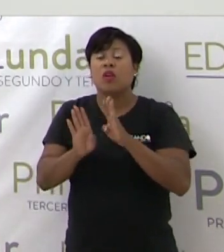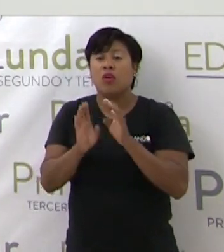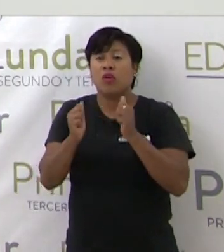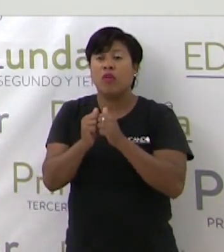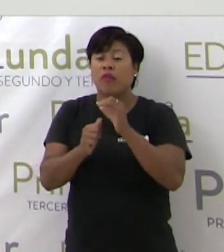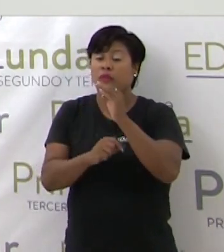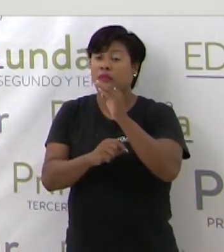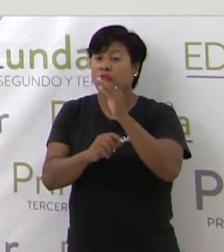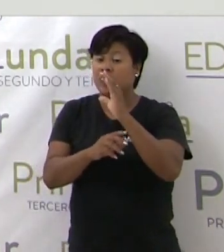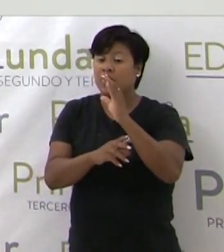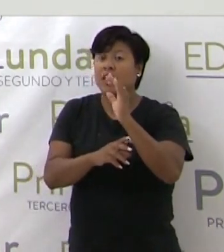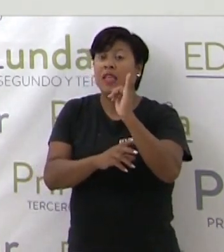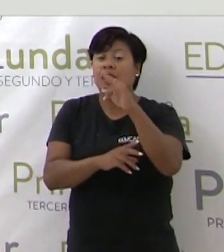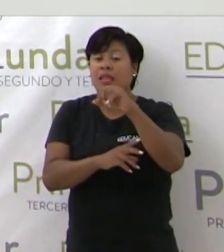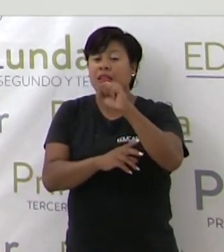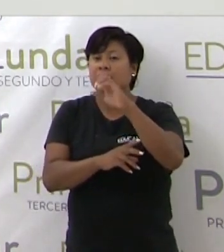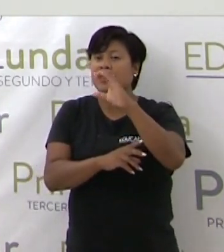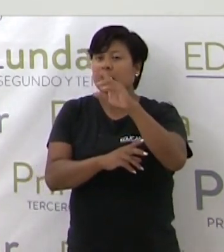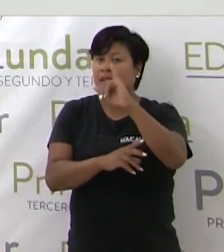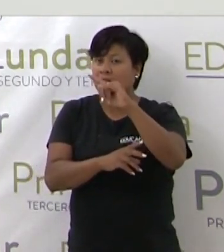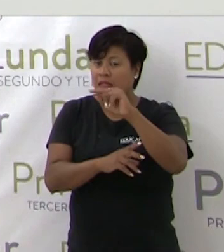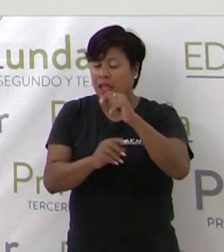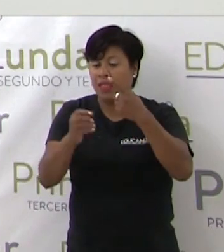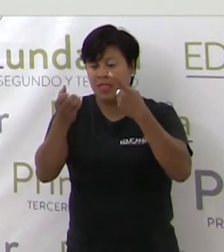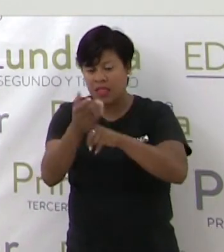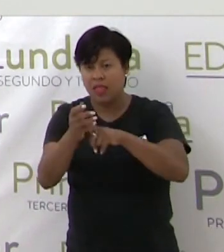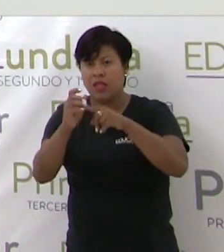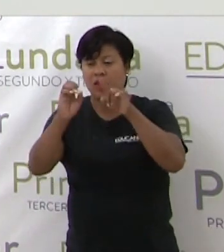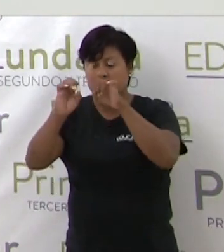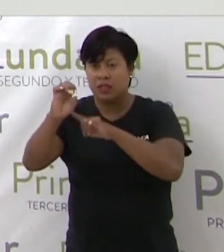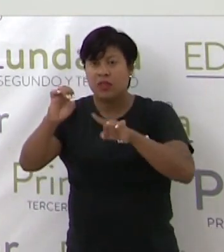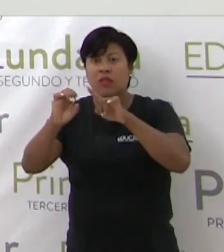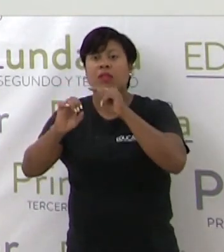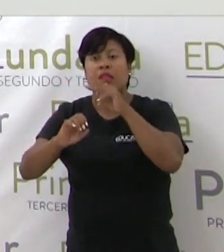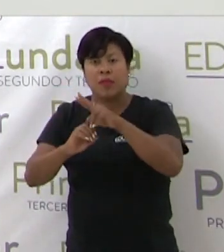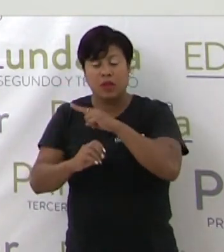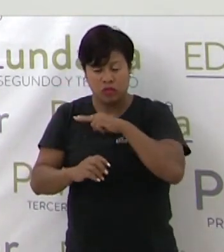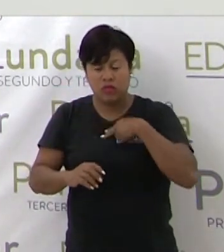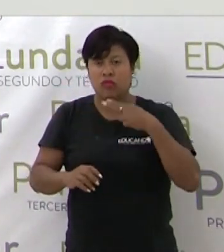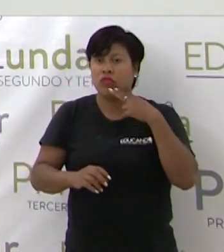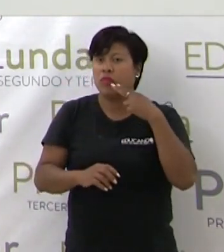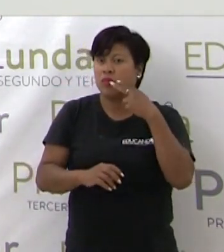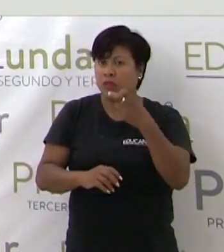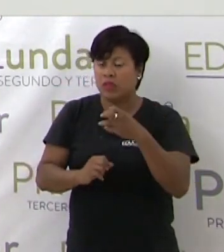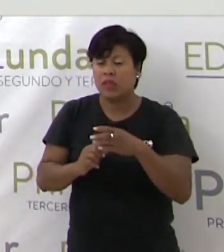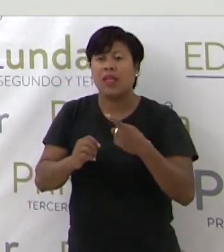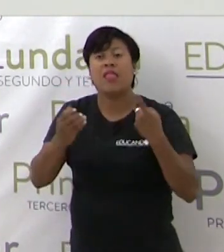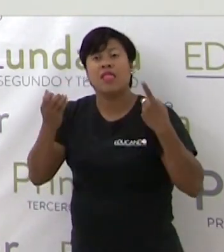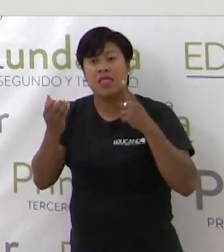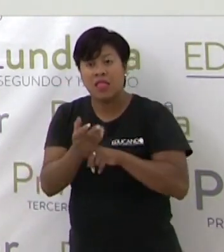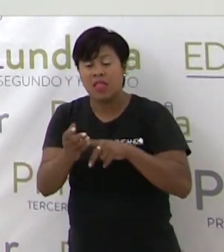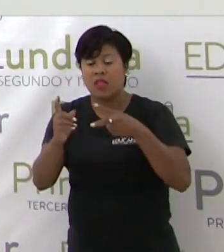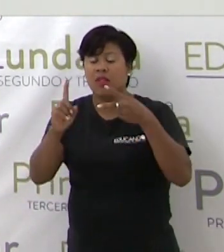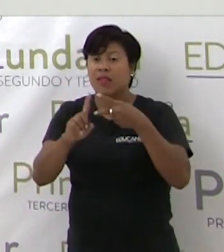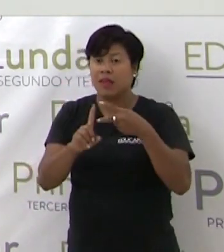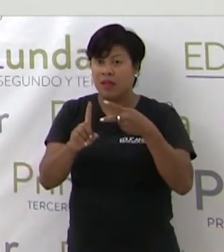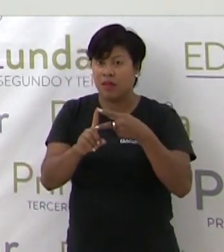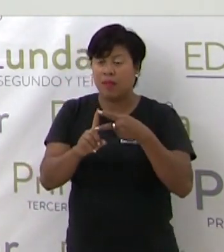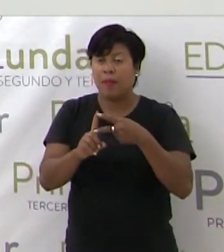circunscrita o inscrita en el círculo. También utilizamos el término inscrito, es decir, que está dentro de un triángulo, pero